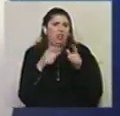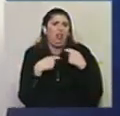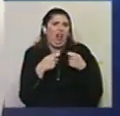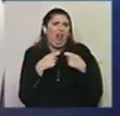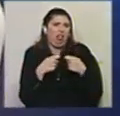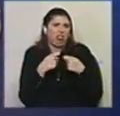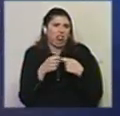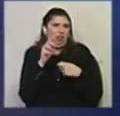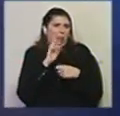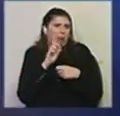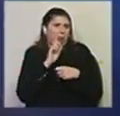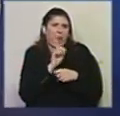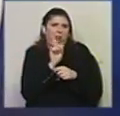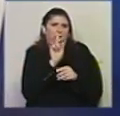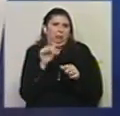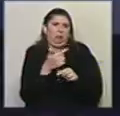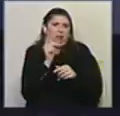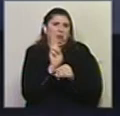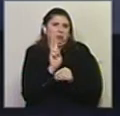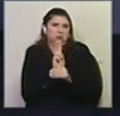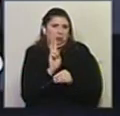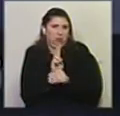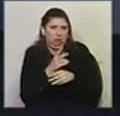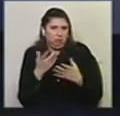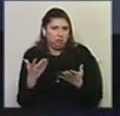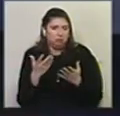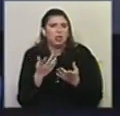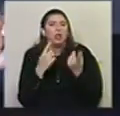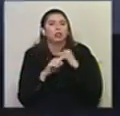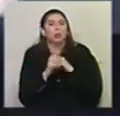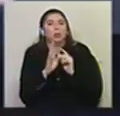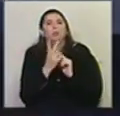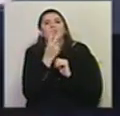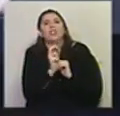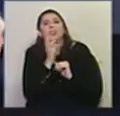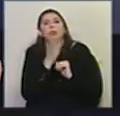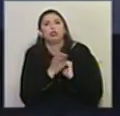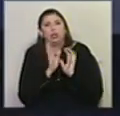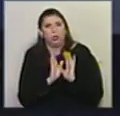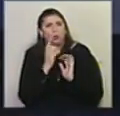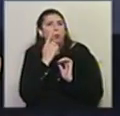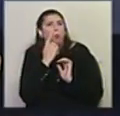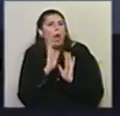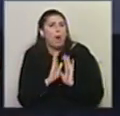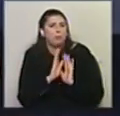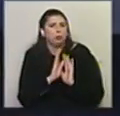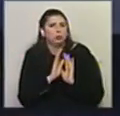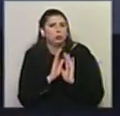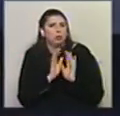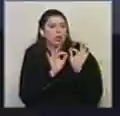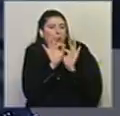en esa bolsa y pongamos que estamos entre los mejores y los que despilfarra menos, 20%. ¿Se está midiendo en Uruguay